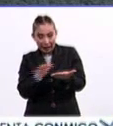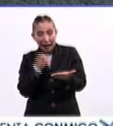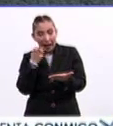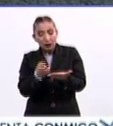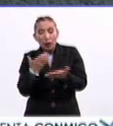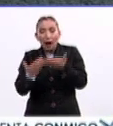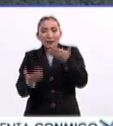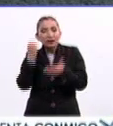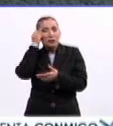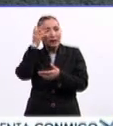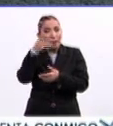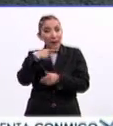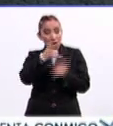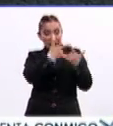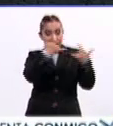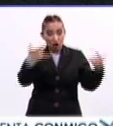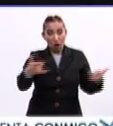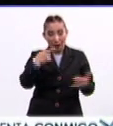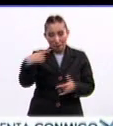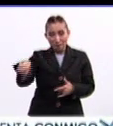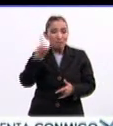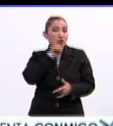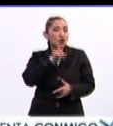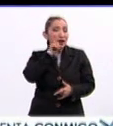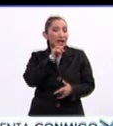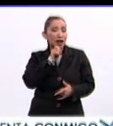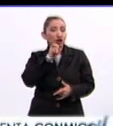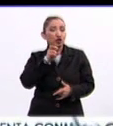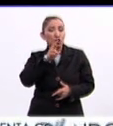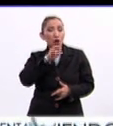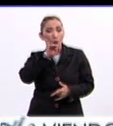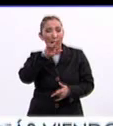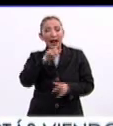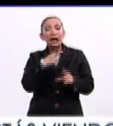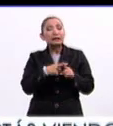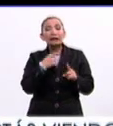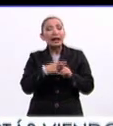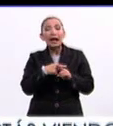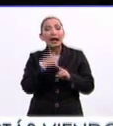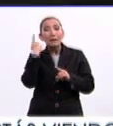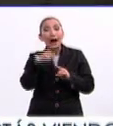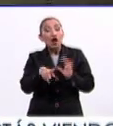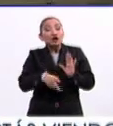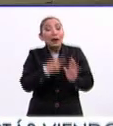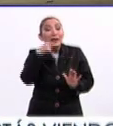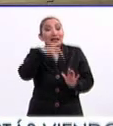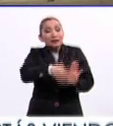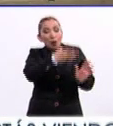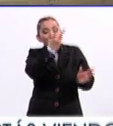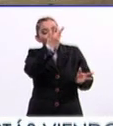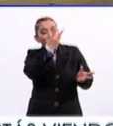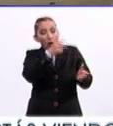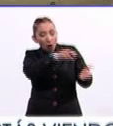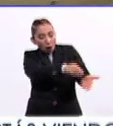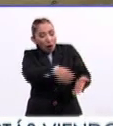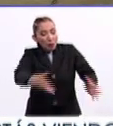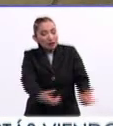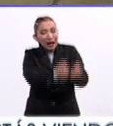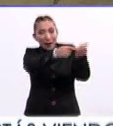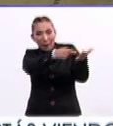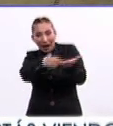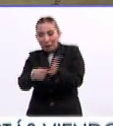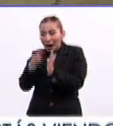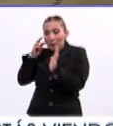en la historia de Sor Juana, o sea, los principales responsables de que la tengamos hoy en el lugar donde la tenemos son